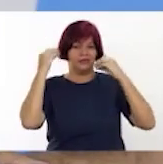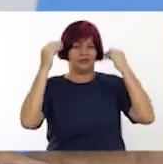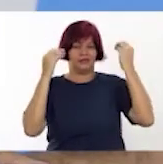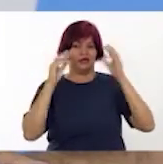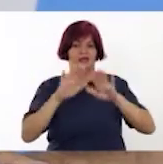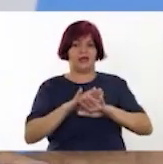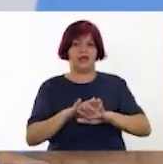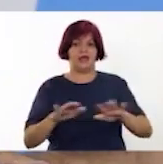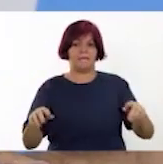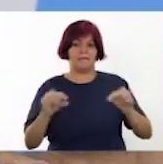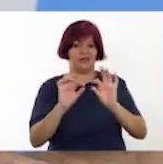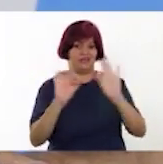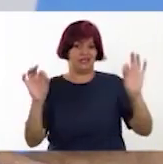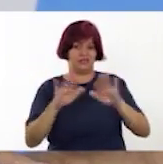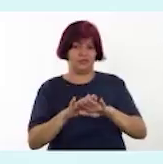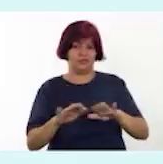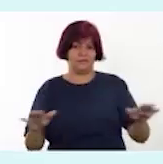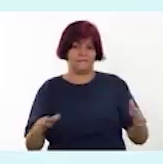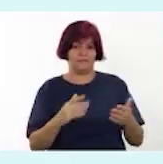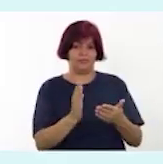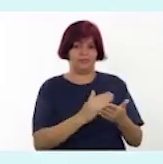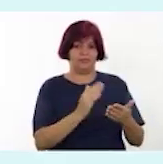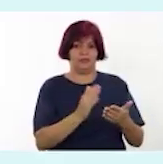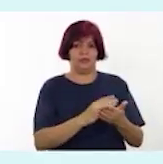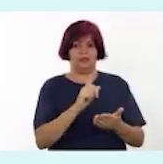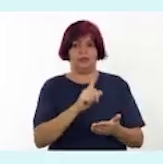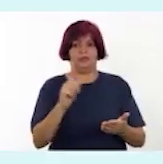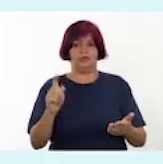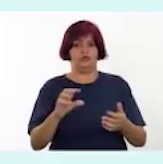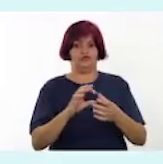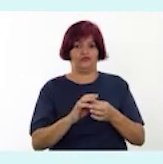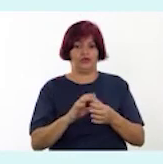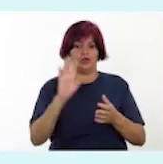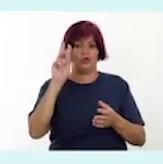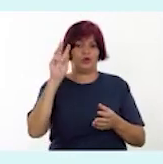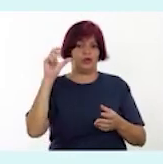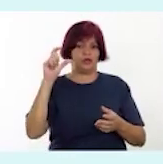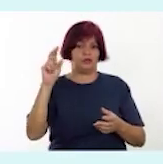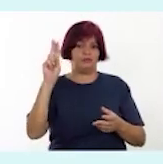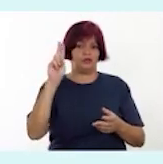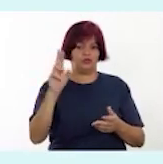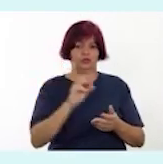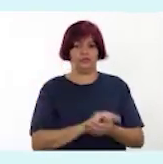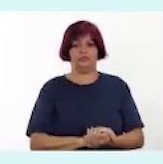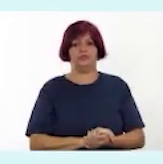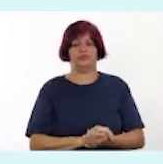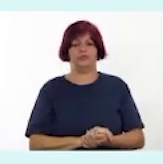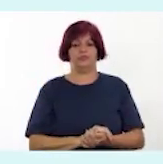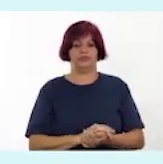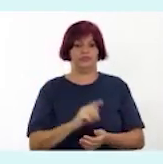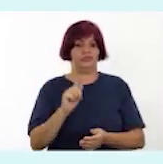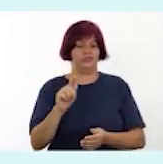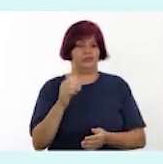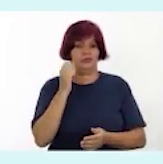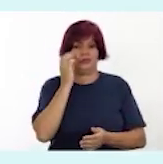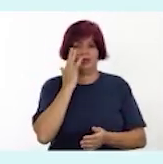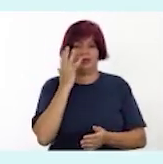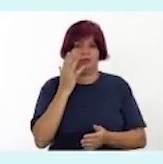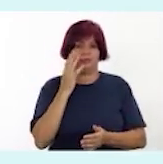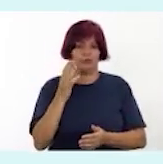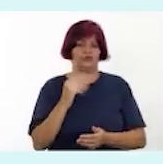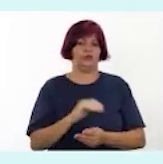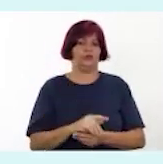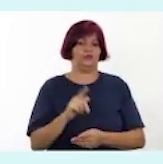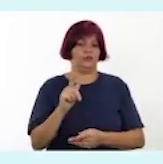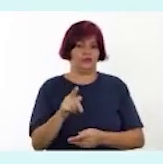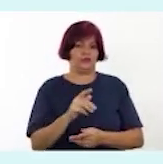de la recta en el plano. Como bibliografía tenemos el libro de texto en seno grado, capítulo 2, de las páginas 59 a las 112. Y hay cuestiones